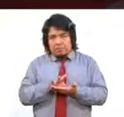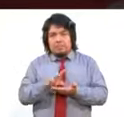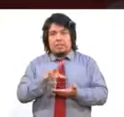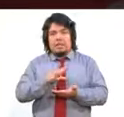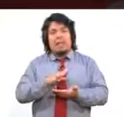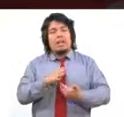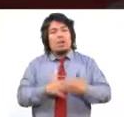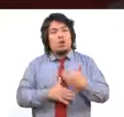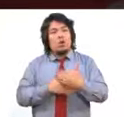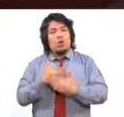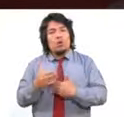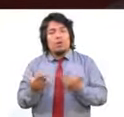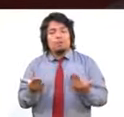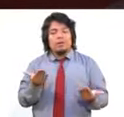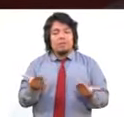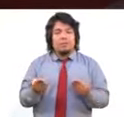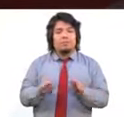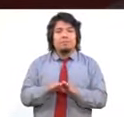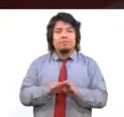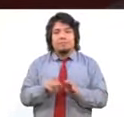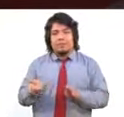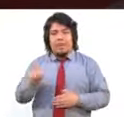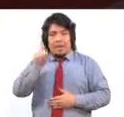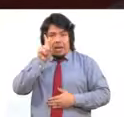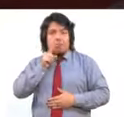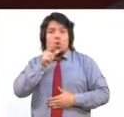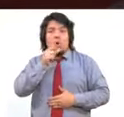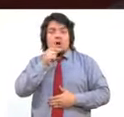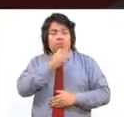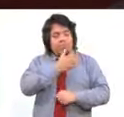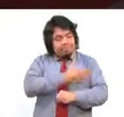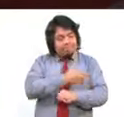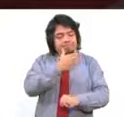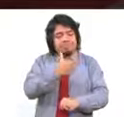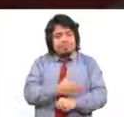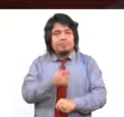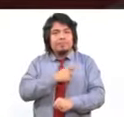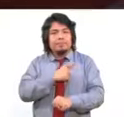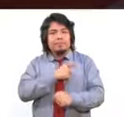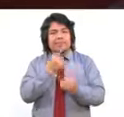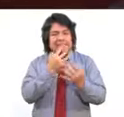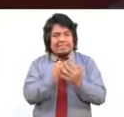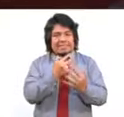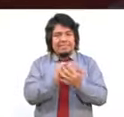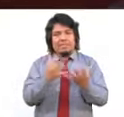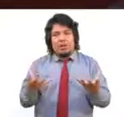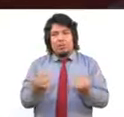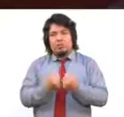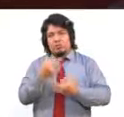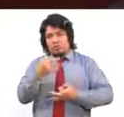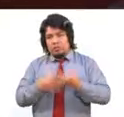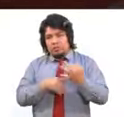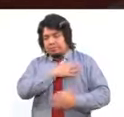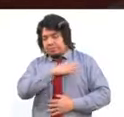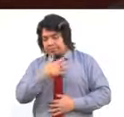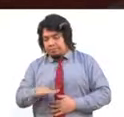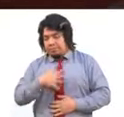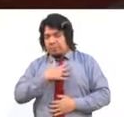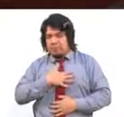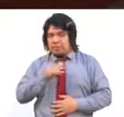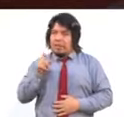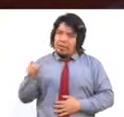proceso paralelo de acompañamiento a la mujer en un proceso penal con la Fiscalía General de Justicia. Eso ya lo lleva la